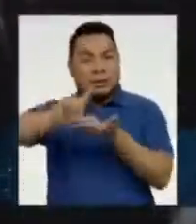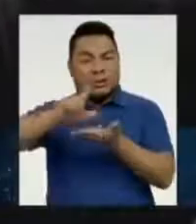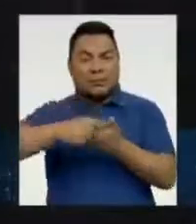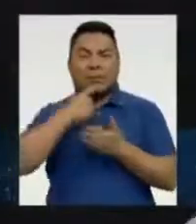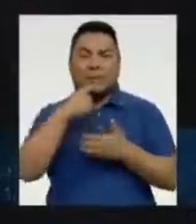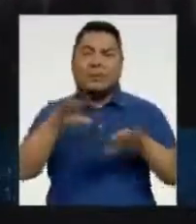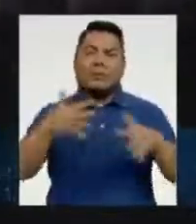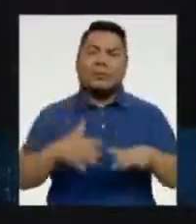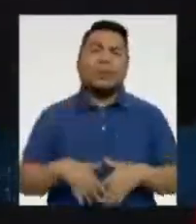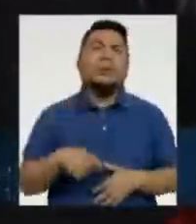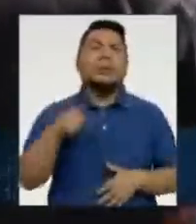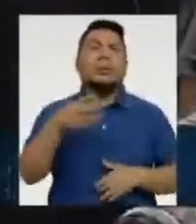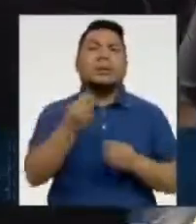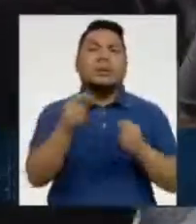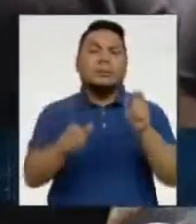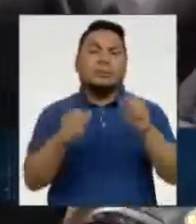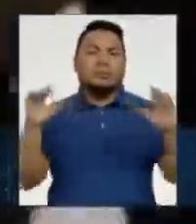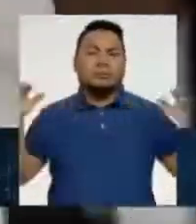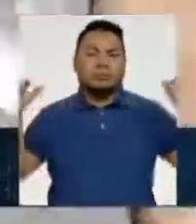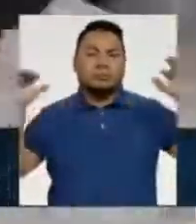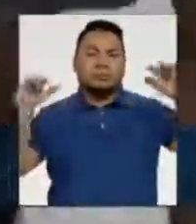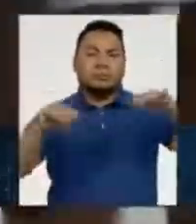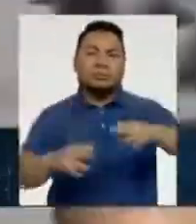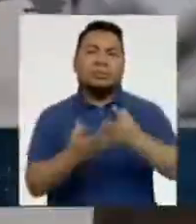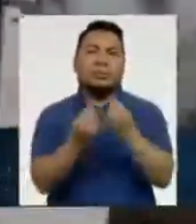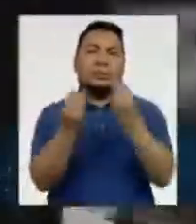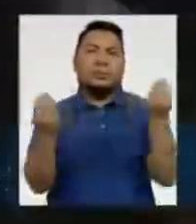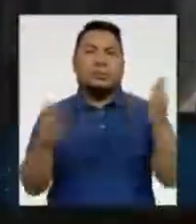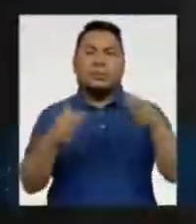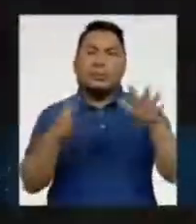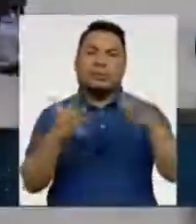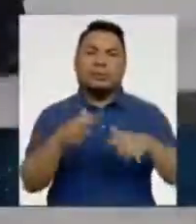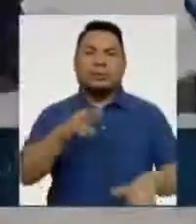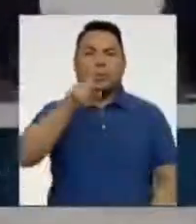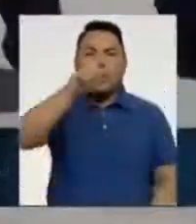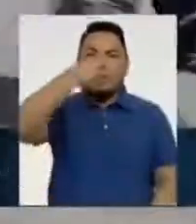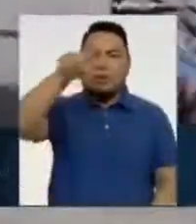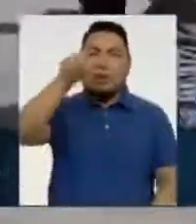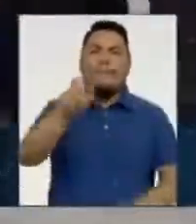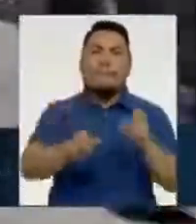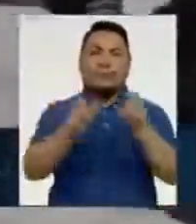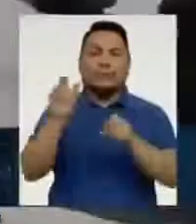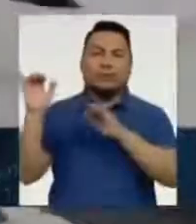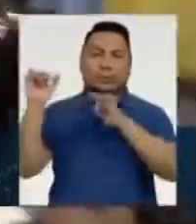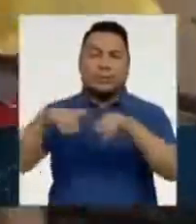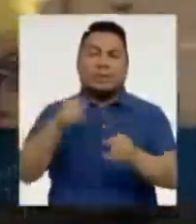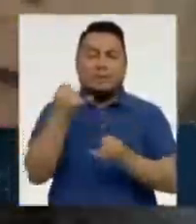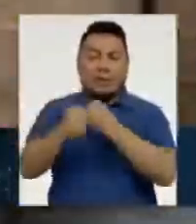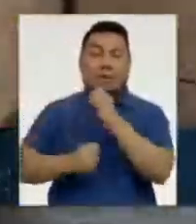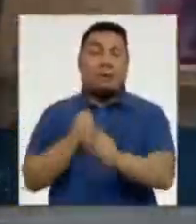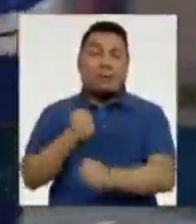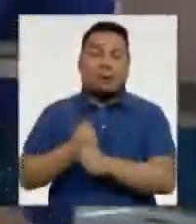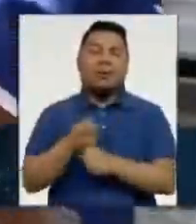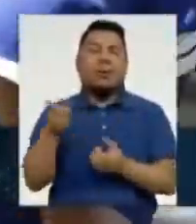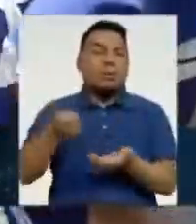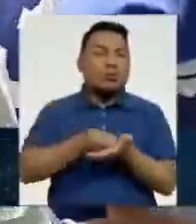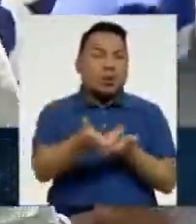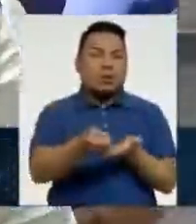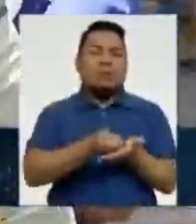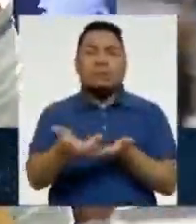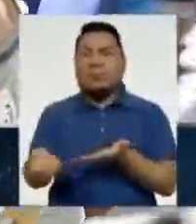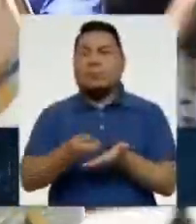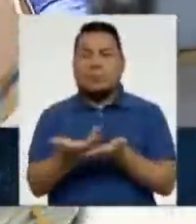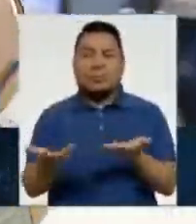se estima que en hora punta la cifra de asistentes a Mesa Redonda bordea el 1 millón de personas en fiestas de fin de año. Una cifra que se contrapone a